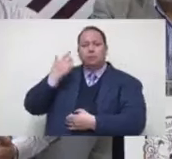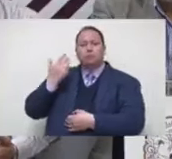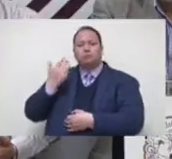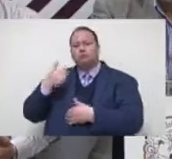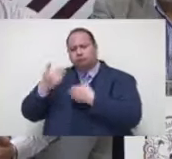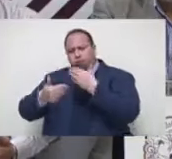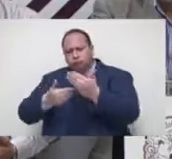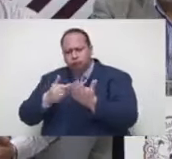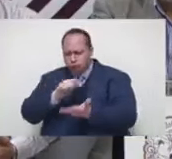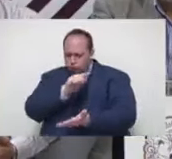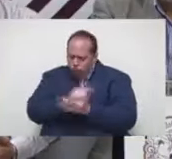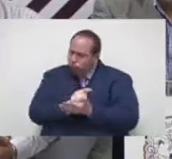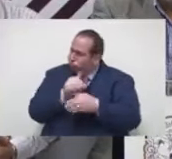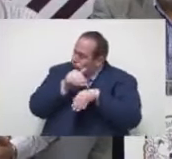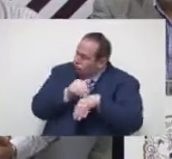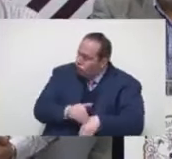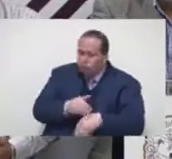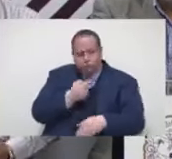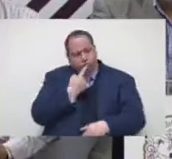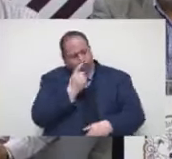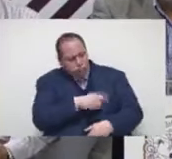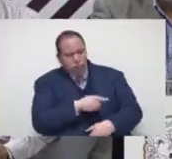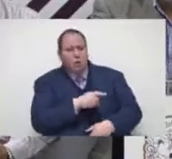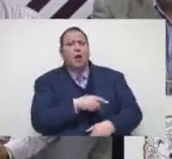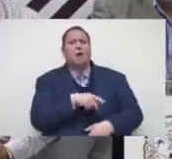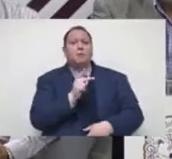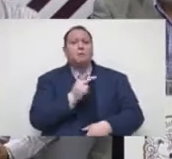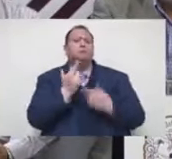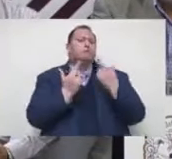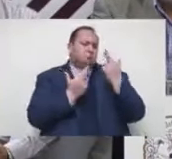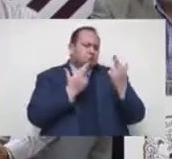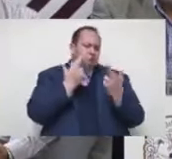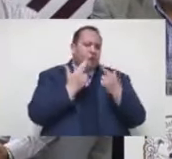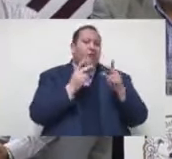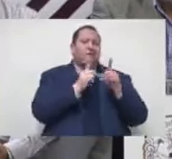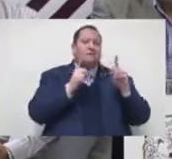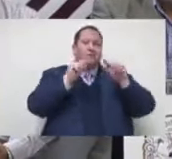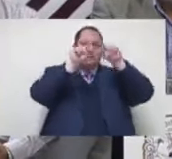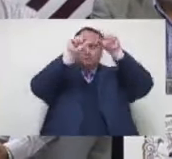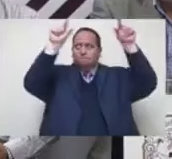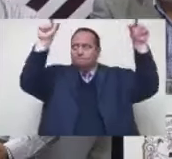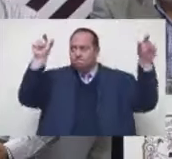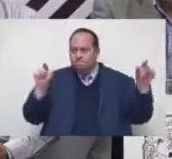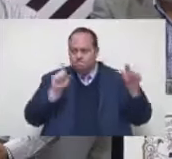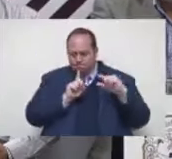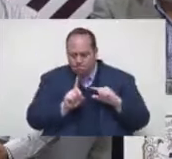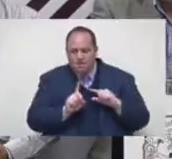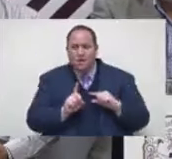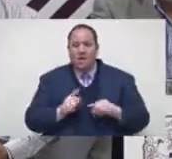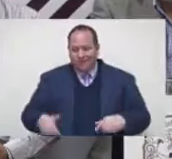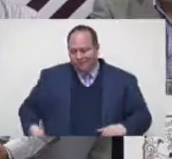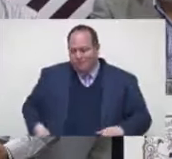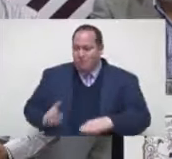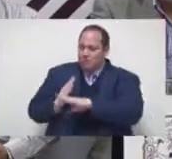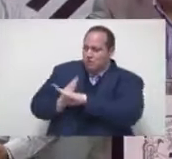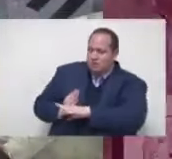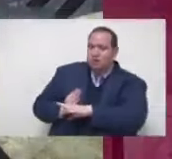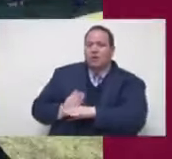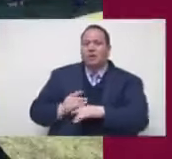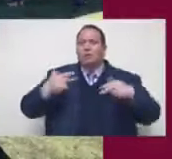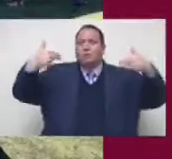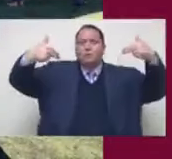su momento, la aplicación de la norma, más sin embargo, ya están en las revisiones de que tengan sus detectores de metales, sus cámaras exteriores, en los estacionamientos, y